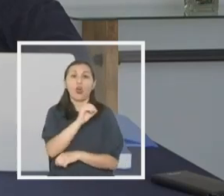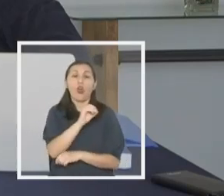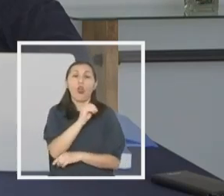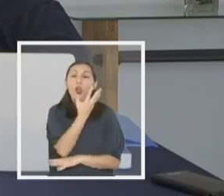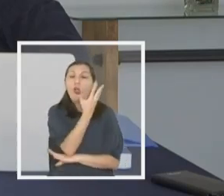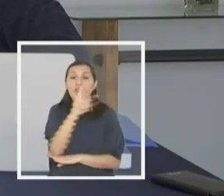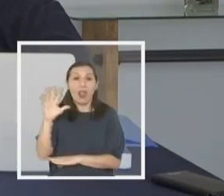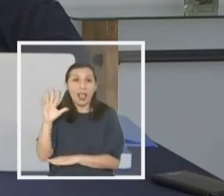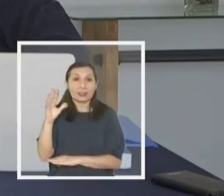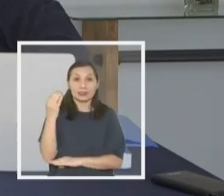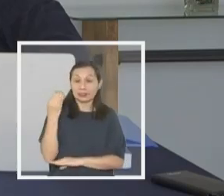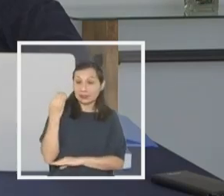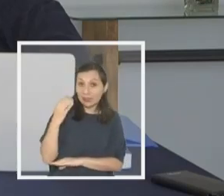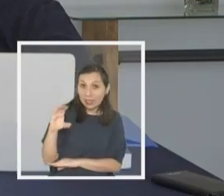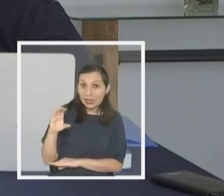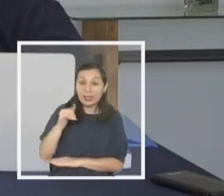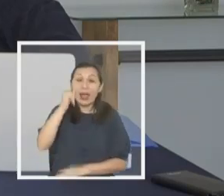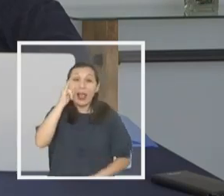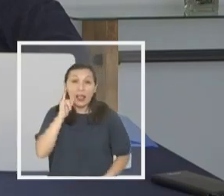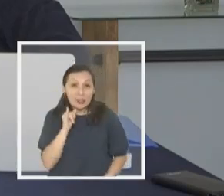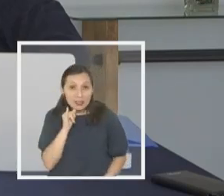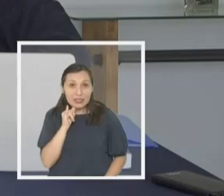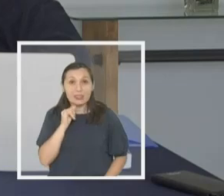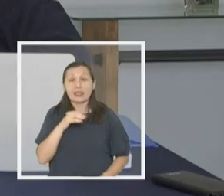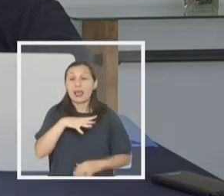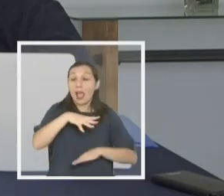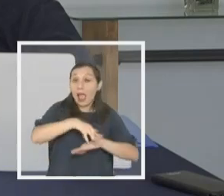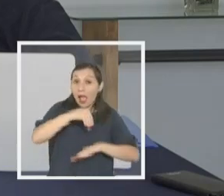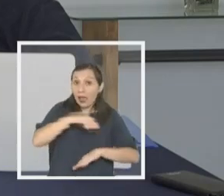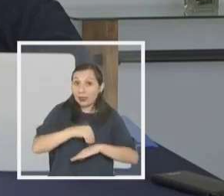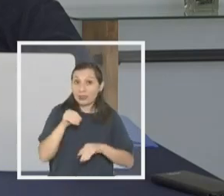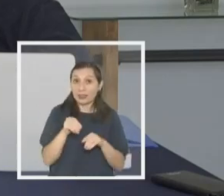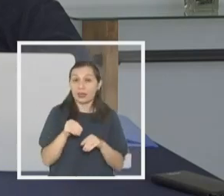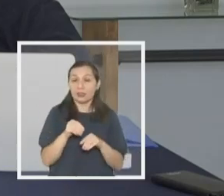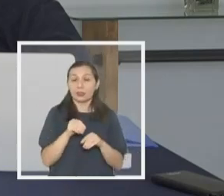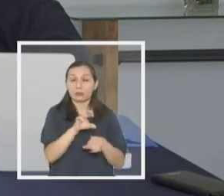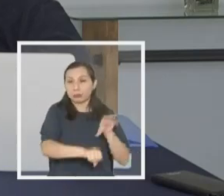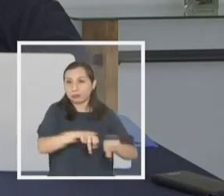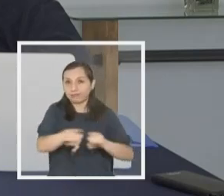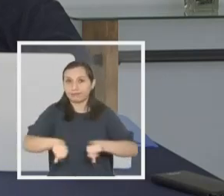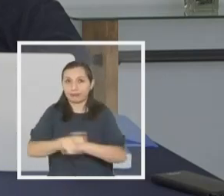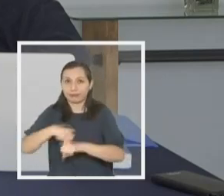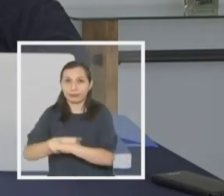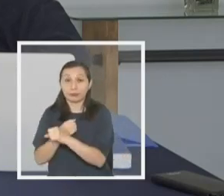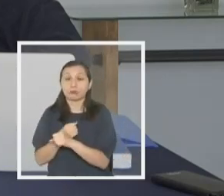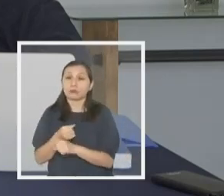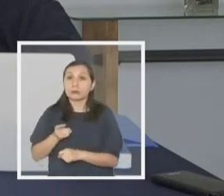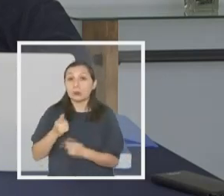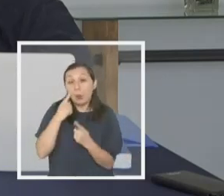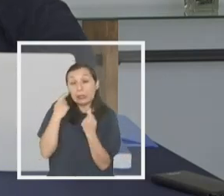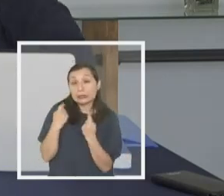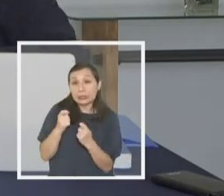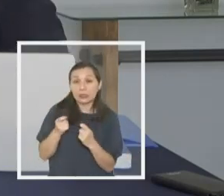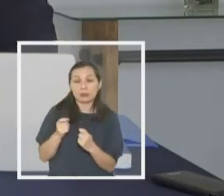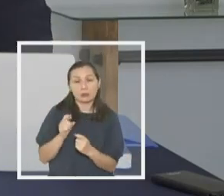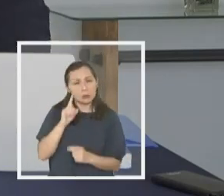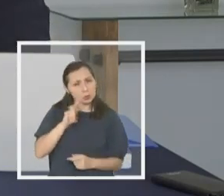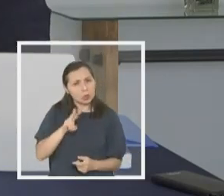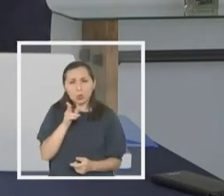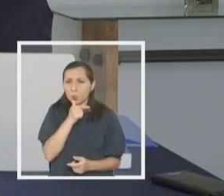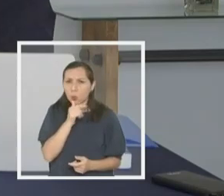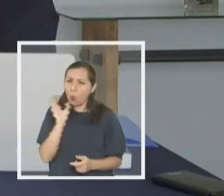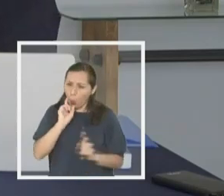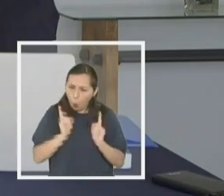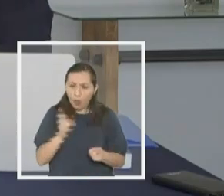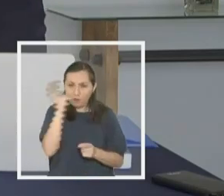Ovalle, La Serena, Iquique y Arica. Entonces, acá pueden seguir intentándolo, pero que no les quepa duda que